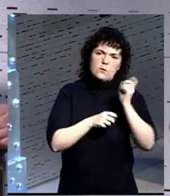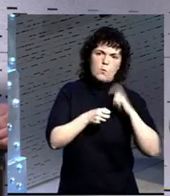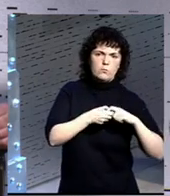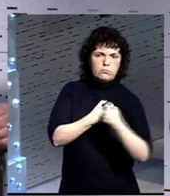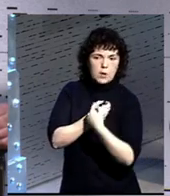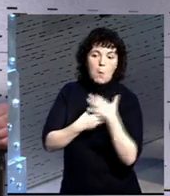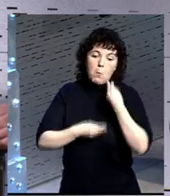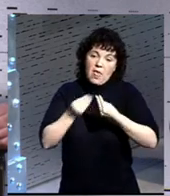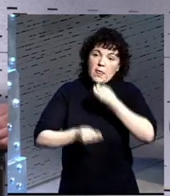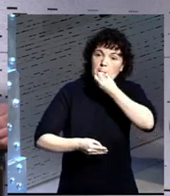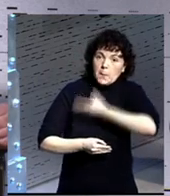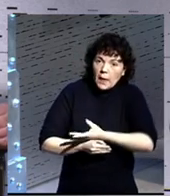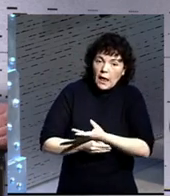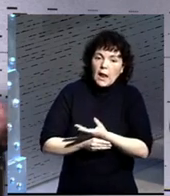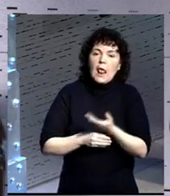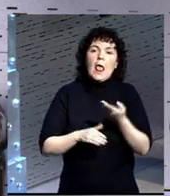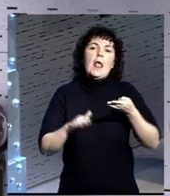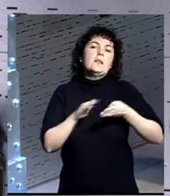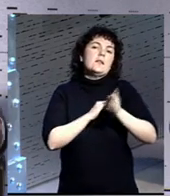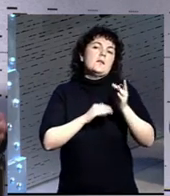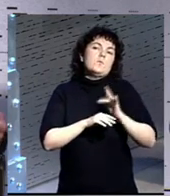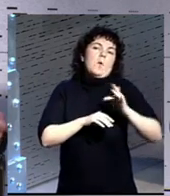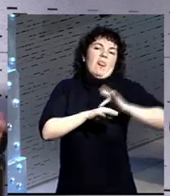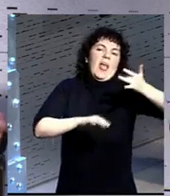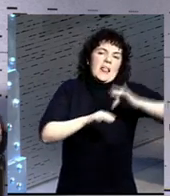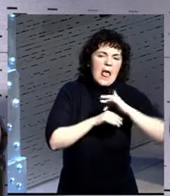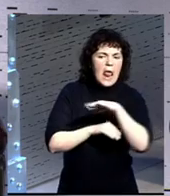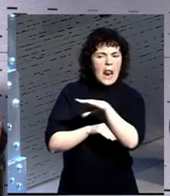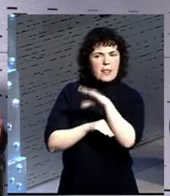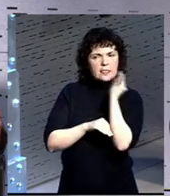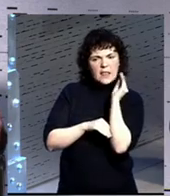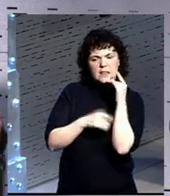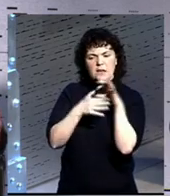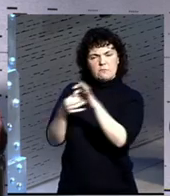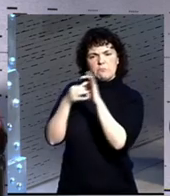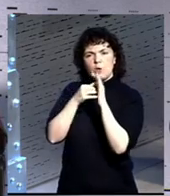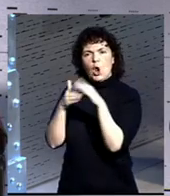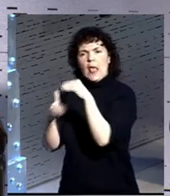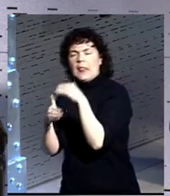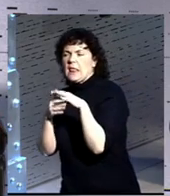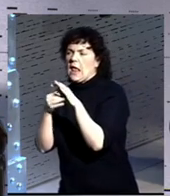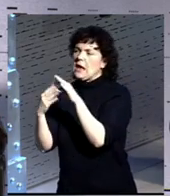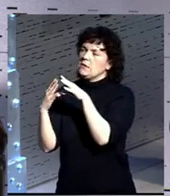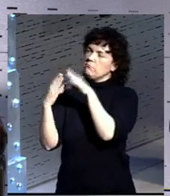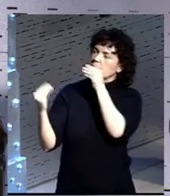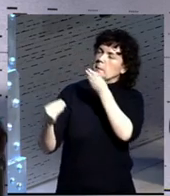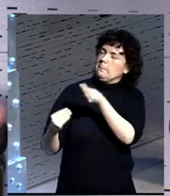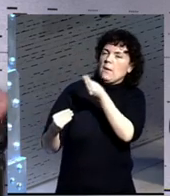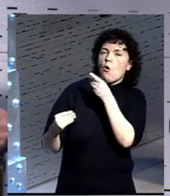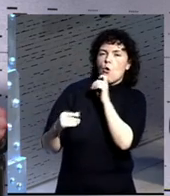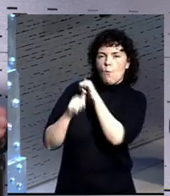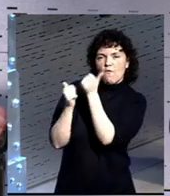hacer bien, entrantes nativos digitales, entrantes que entienden de una manera diferente el cómo relacionarse con los clientes, que